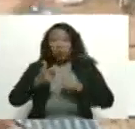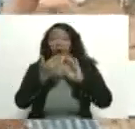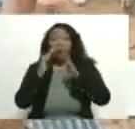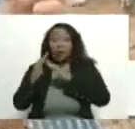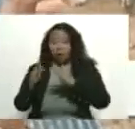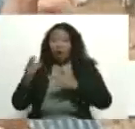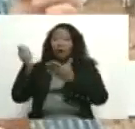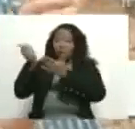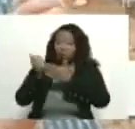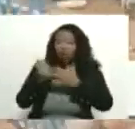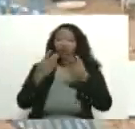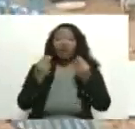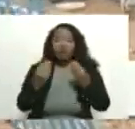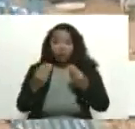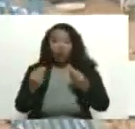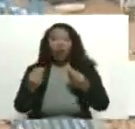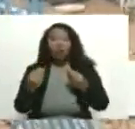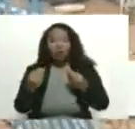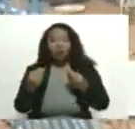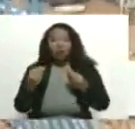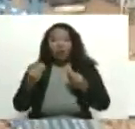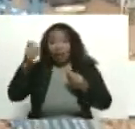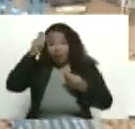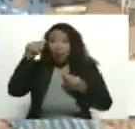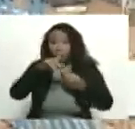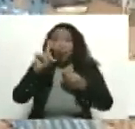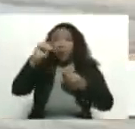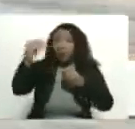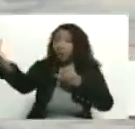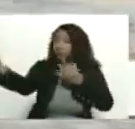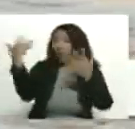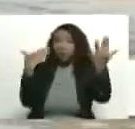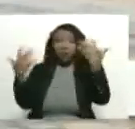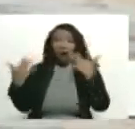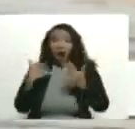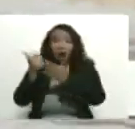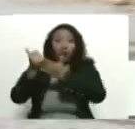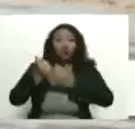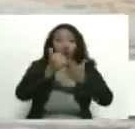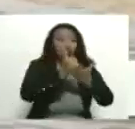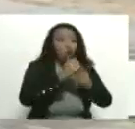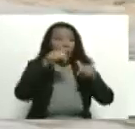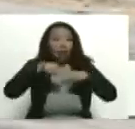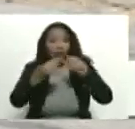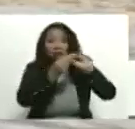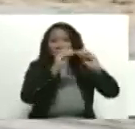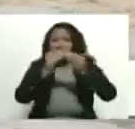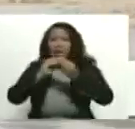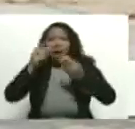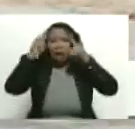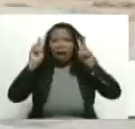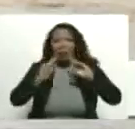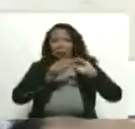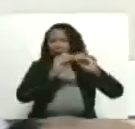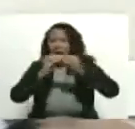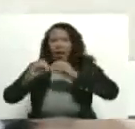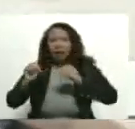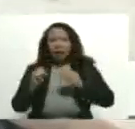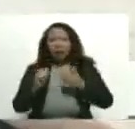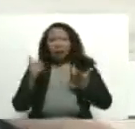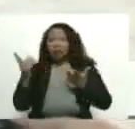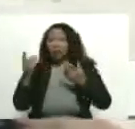brindado del pueblo cercano se meta también mucho nos ha ayudado con comida cómo vamos la fuerza naturaleza es fuerza naturaleza con eso no puede nadie